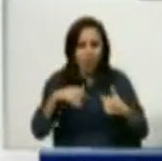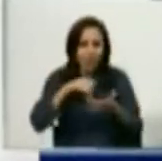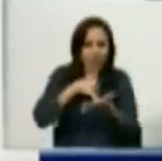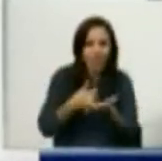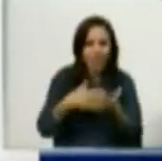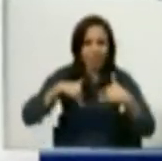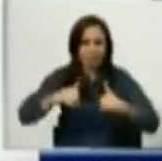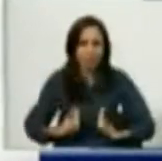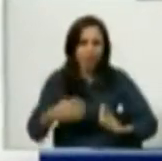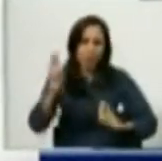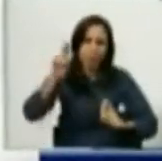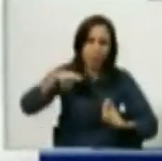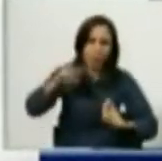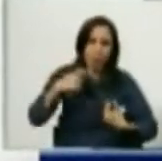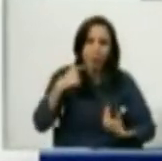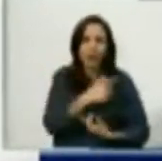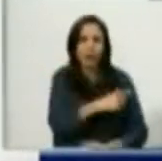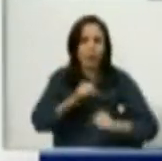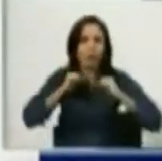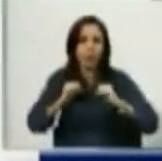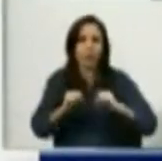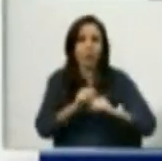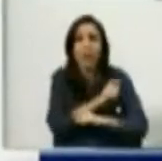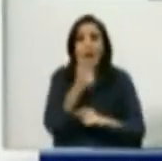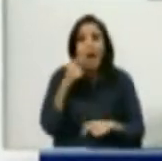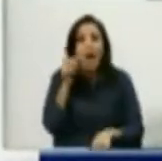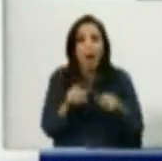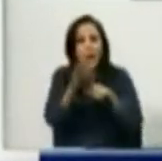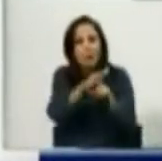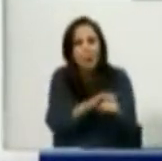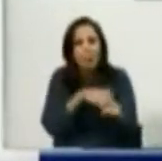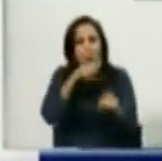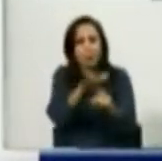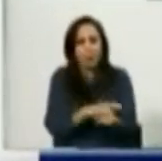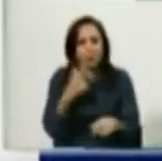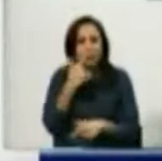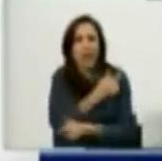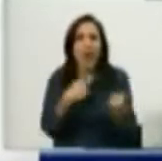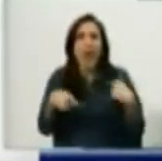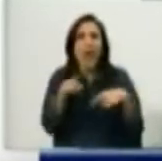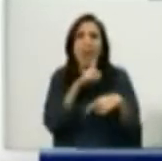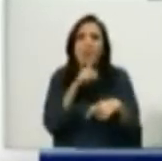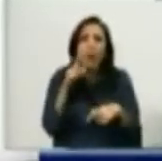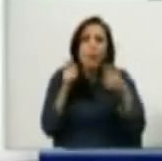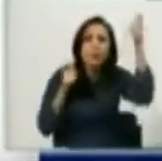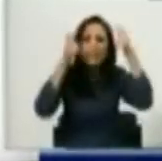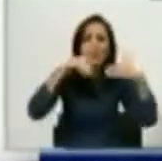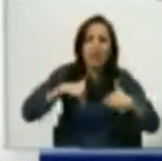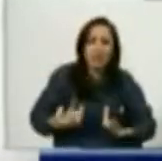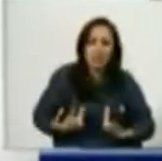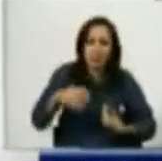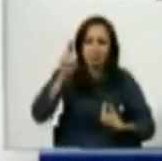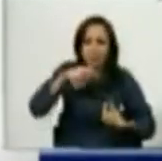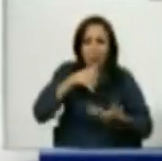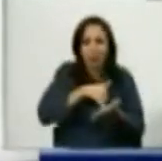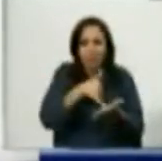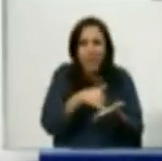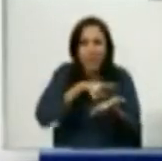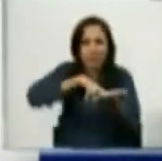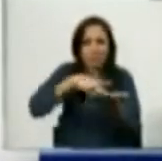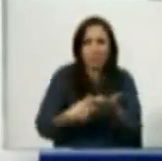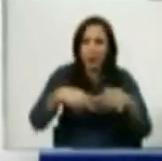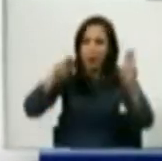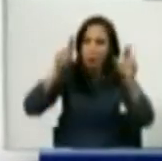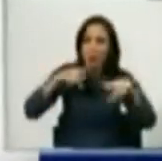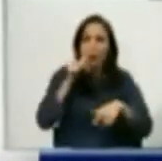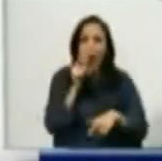rendirnos y menos justificándonos con la babosada de que lo hacemos en nombre de Chávez El hombre que nunca se rindió el